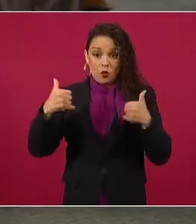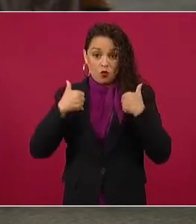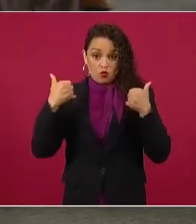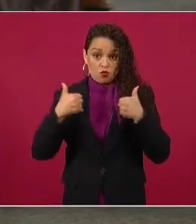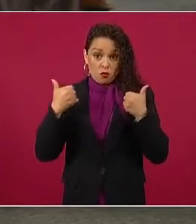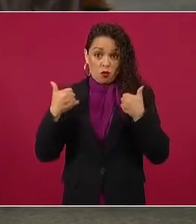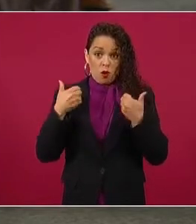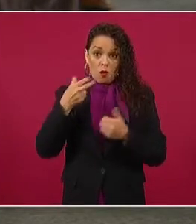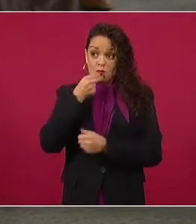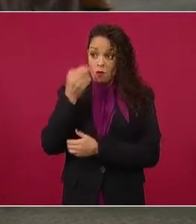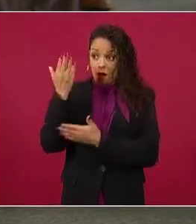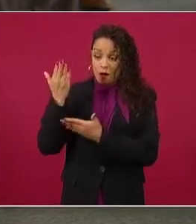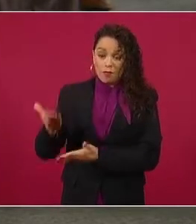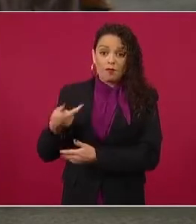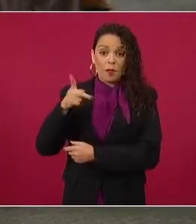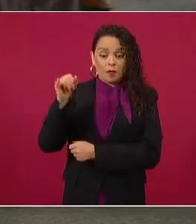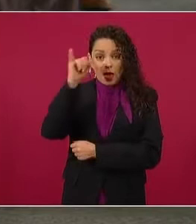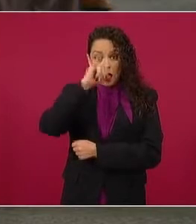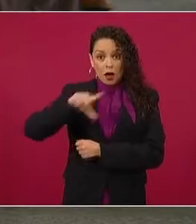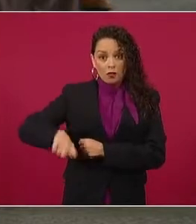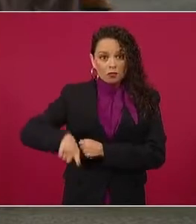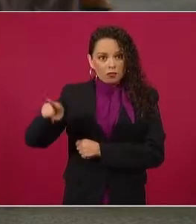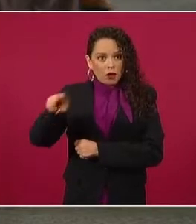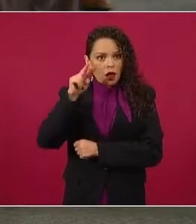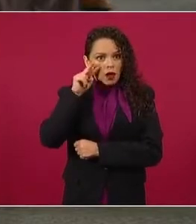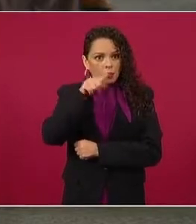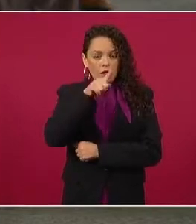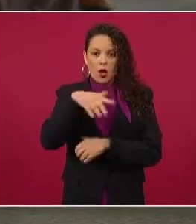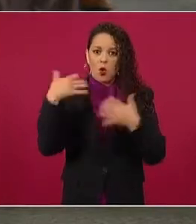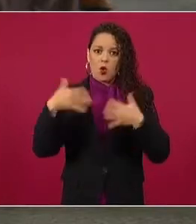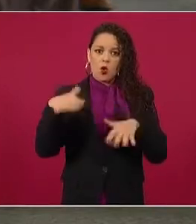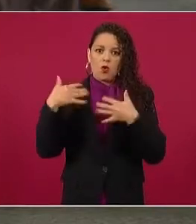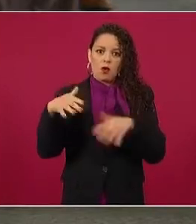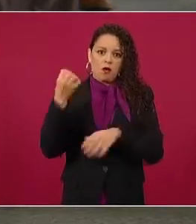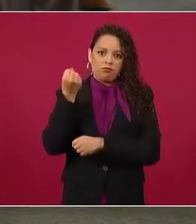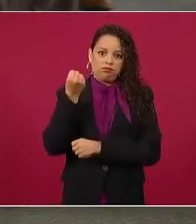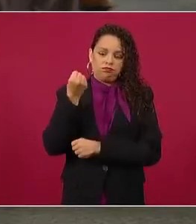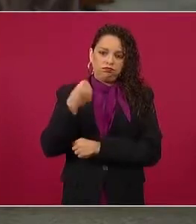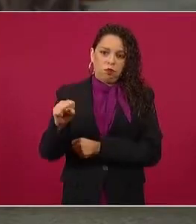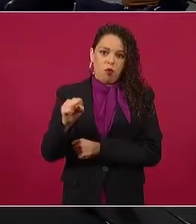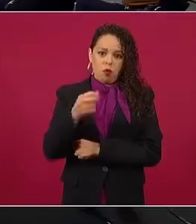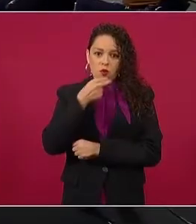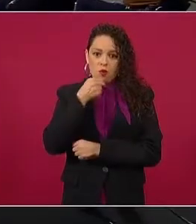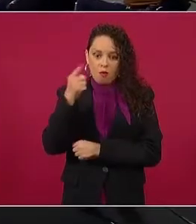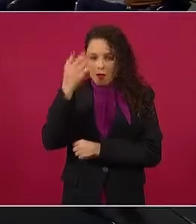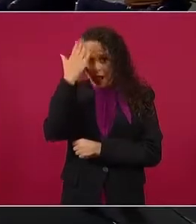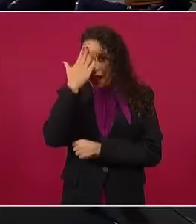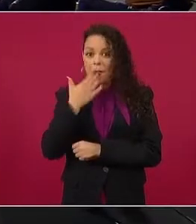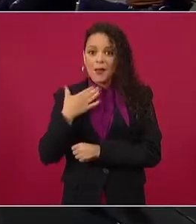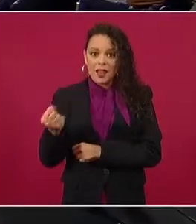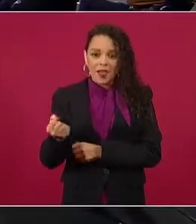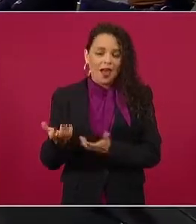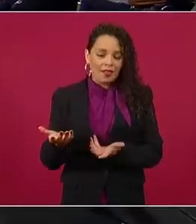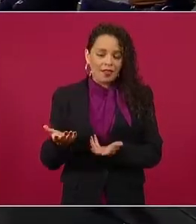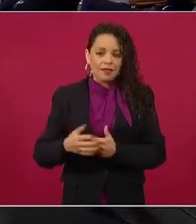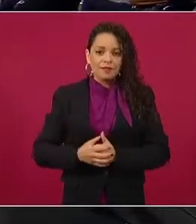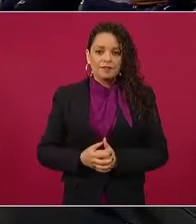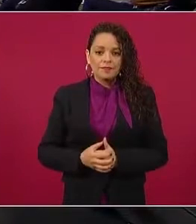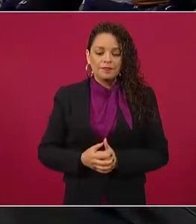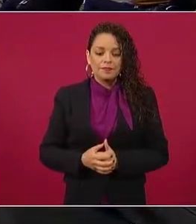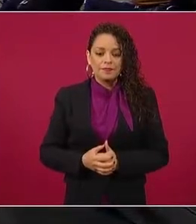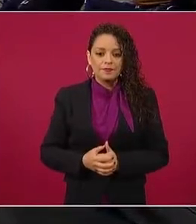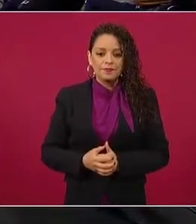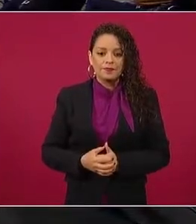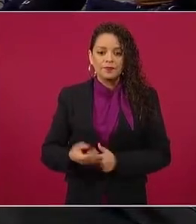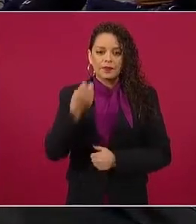que la jefa de gobierno en ese momento le vio el dote, el talento que tenía este muchacho. Sería el primer tema en el tema de